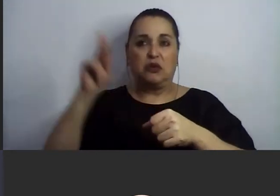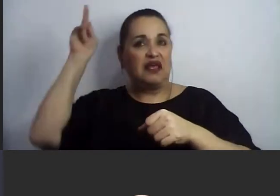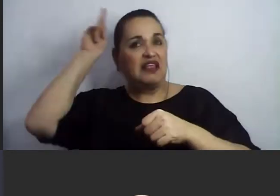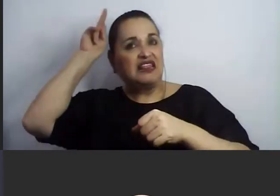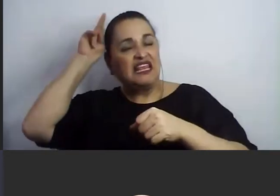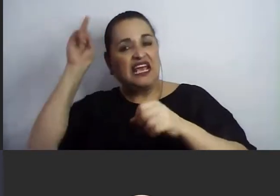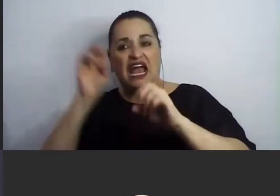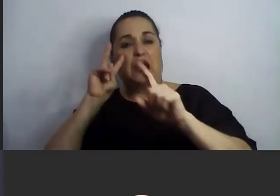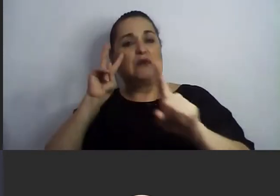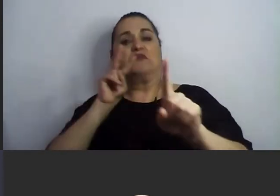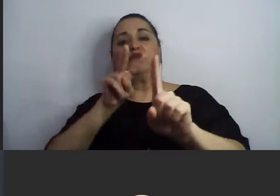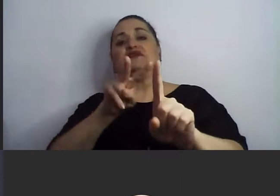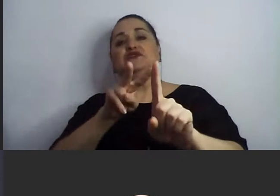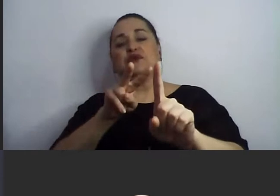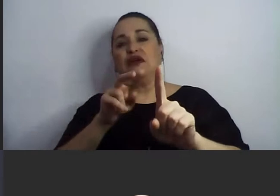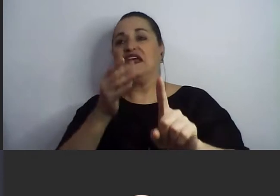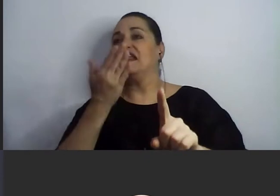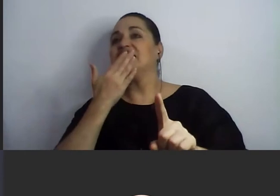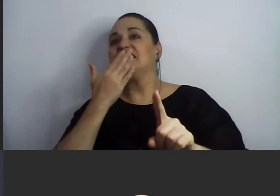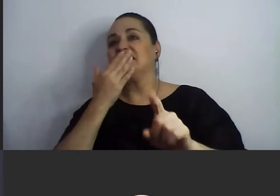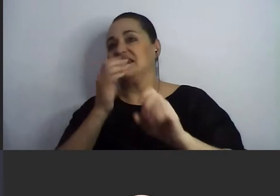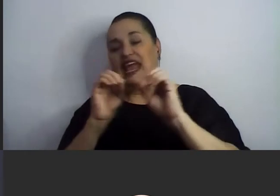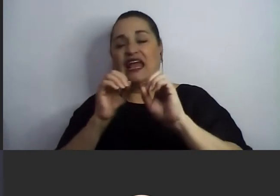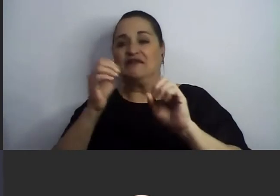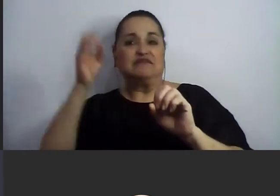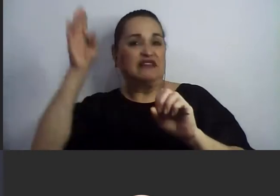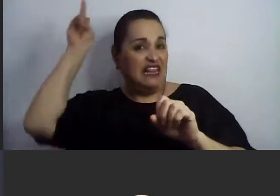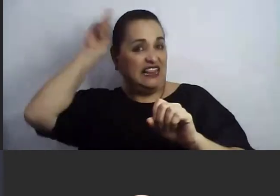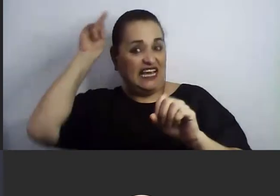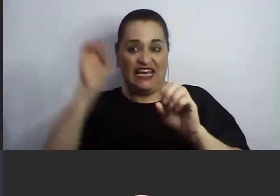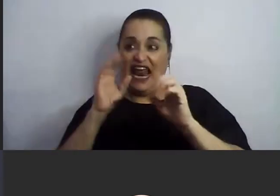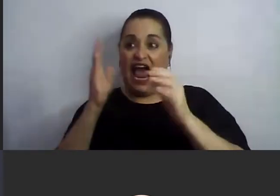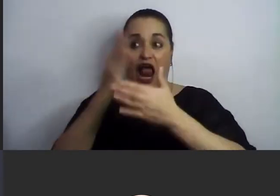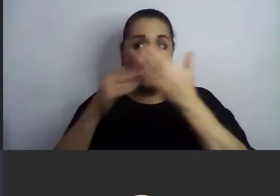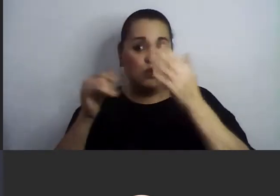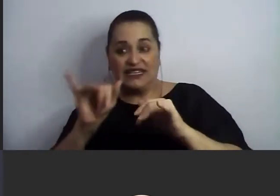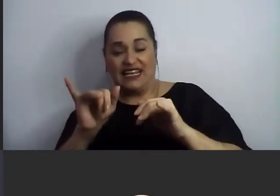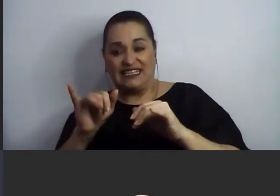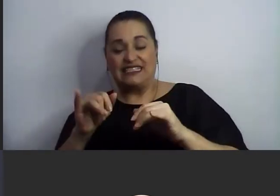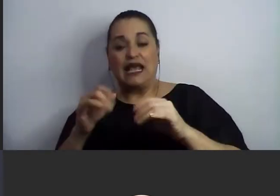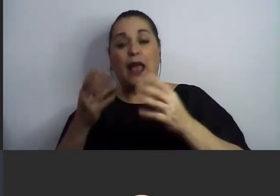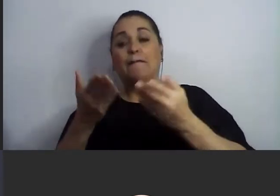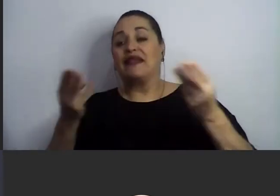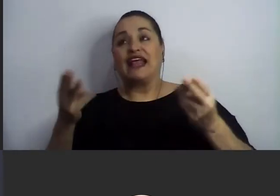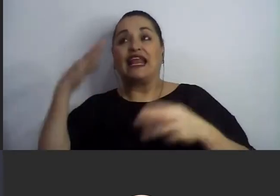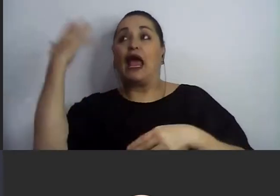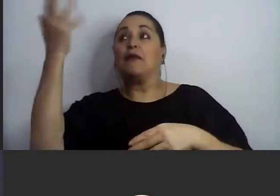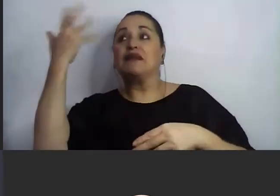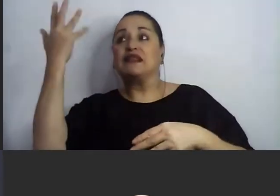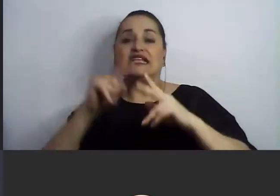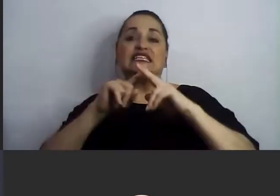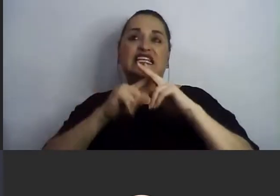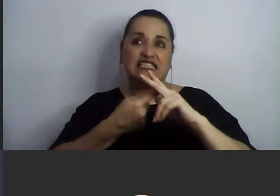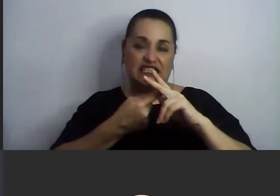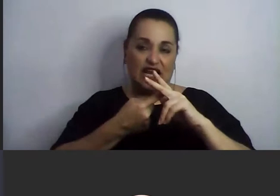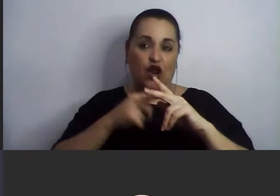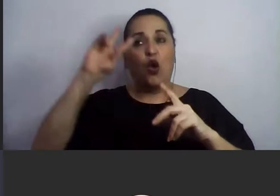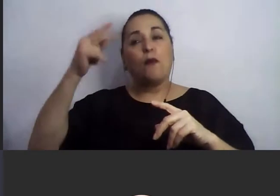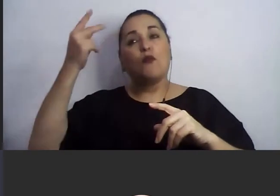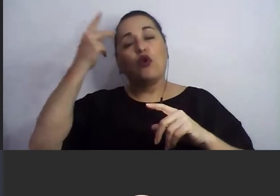cosmovisión indígena algunas de ellas sobre todo en materia ambiental ya se ha iniciado como en la política de